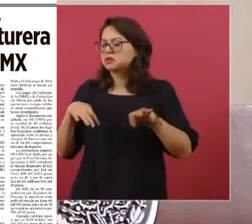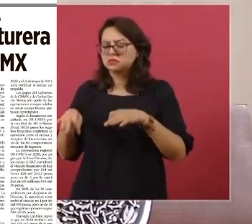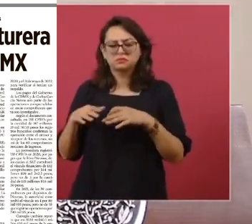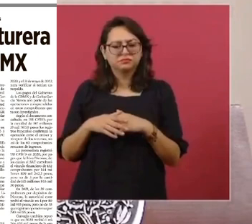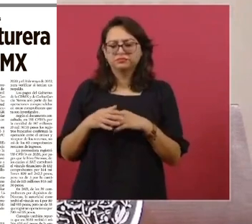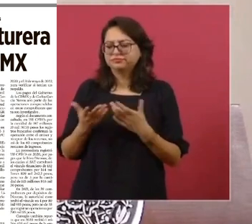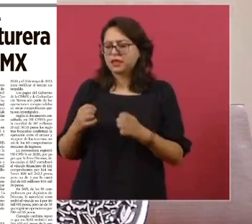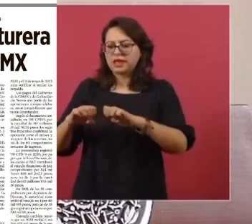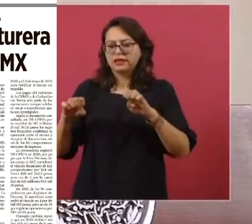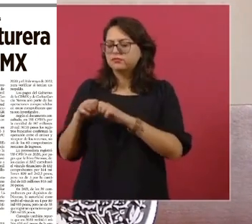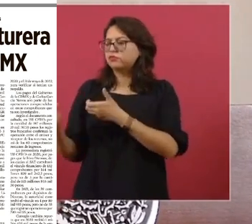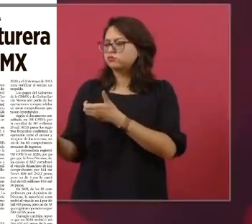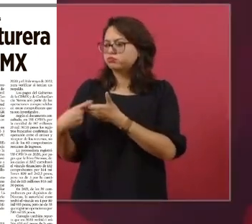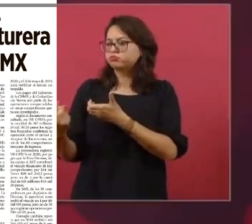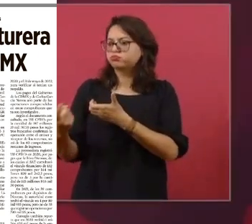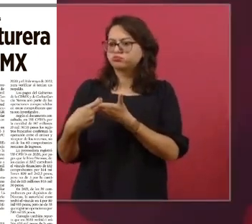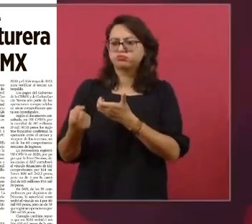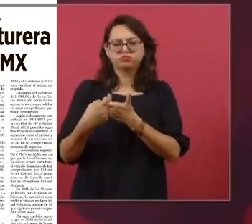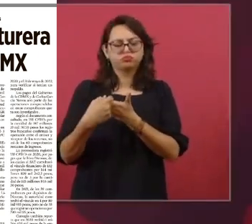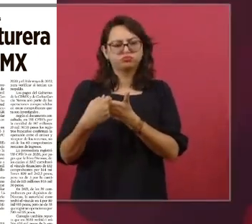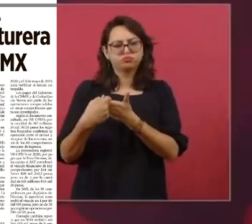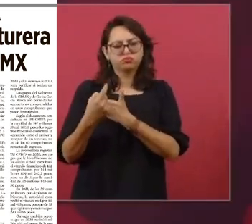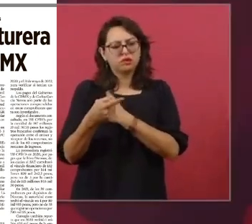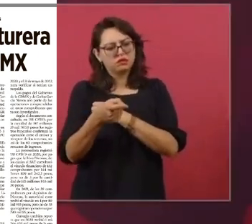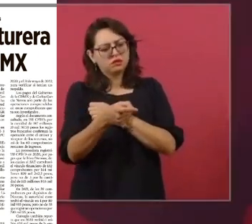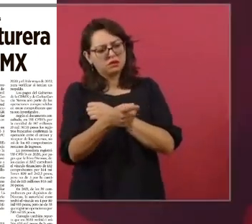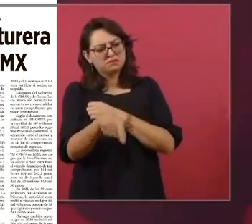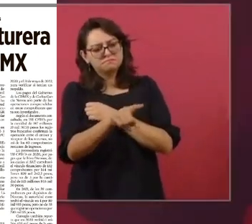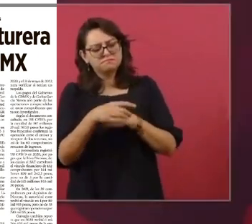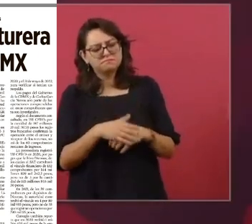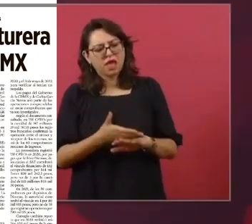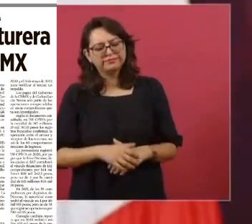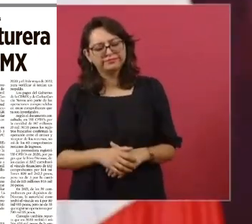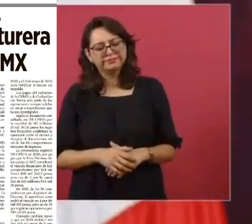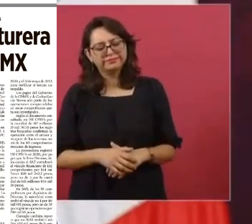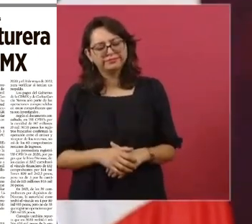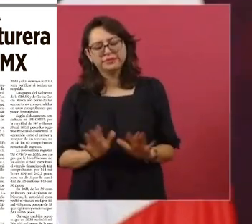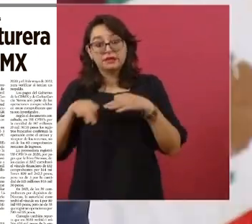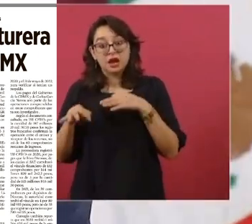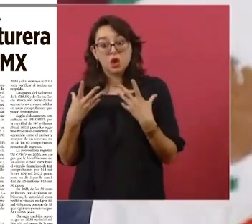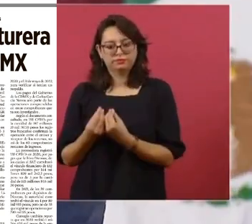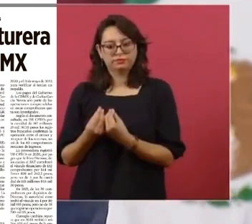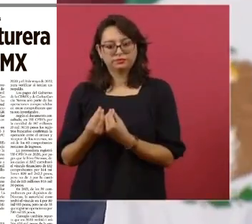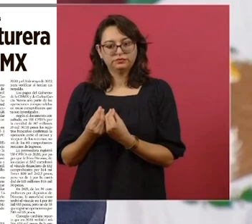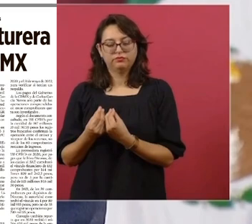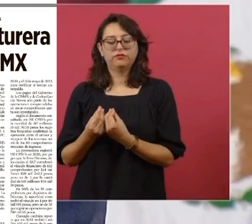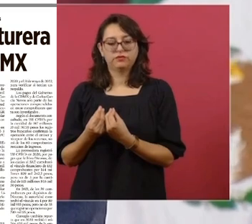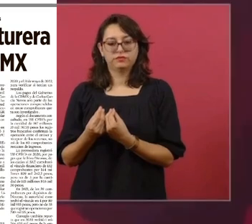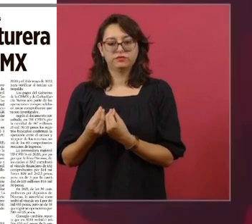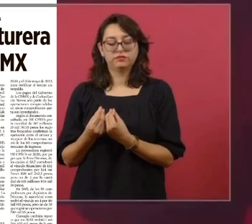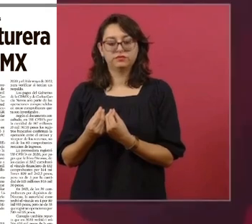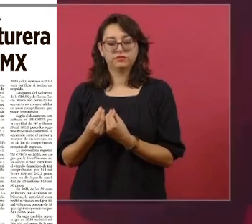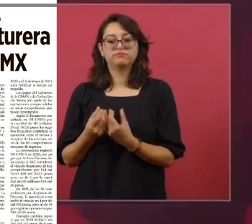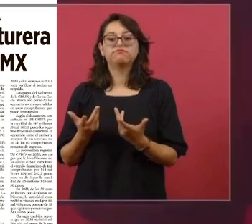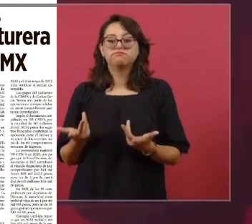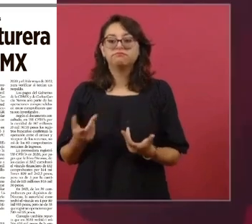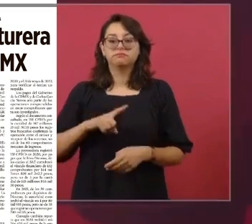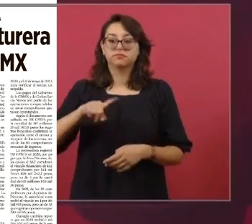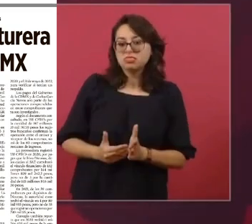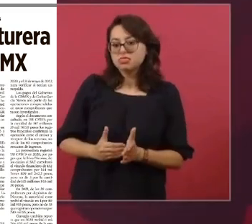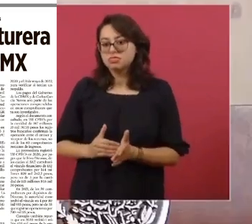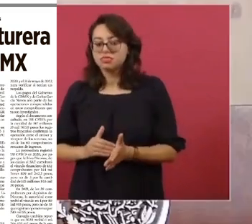participar a gente con malos antecedentes, a corruptos, y lo